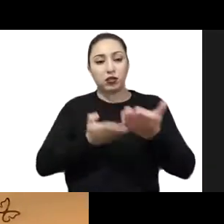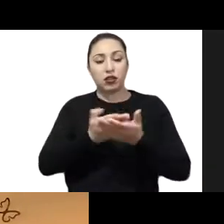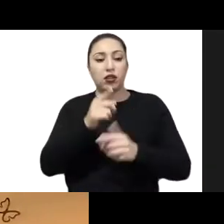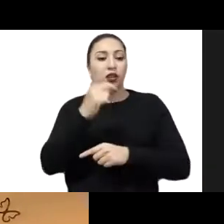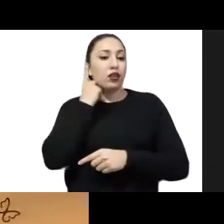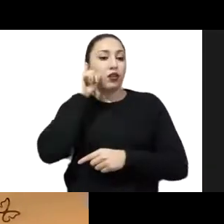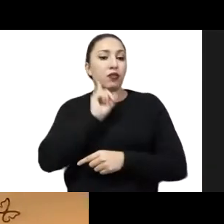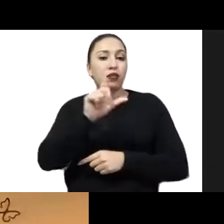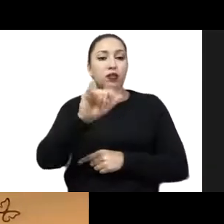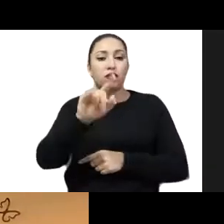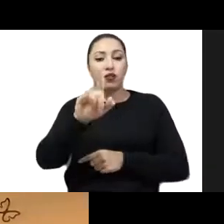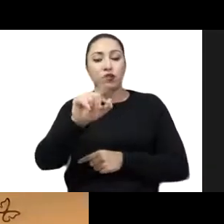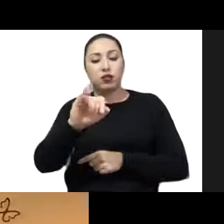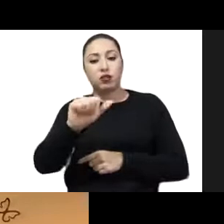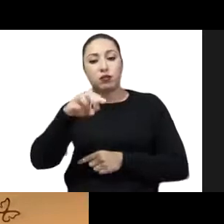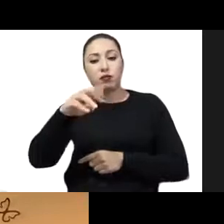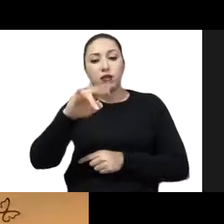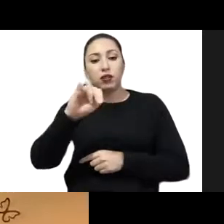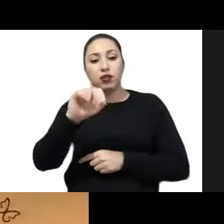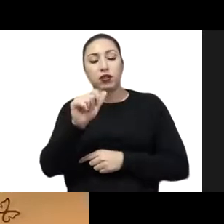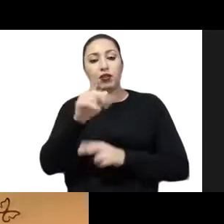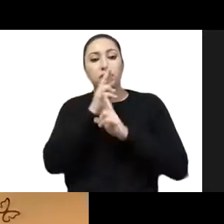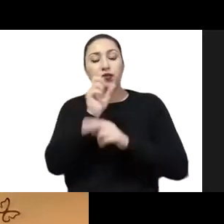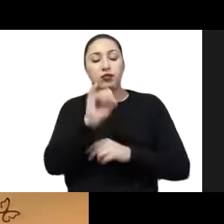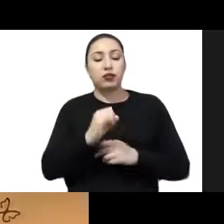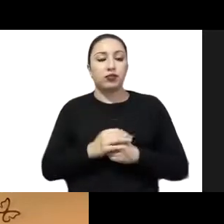Sarmiento Gómez. Lilia María Sarmiento Gómez, a favor.